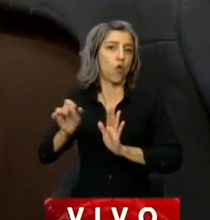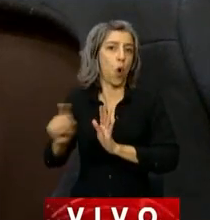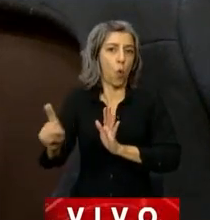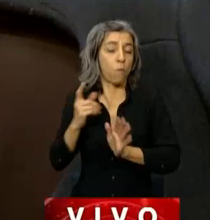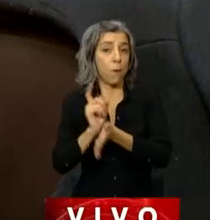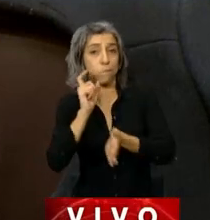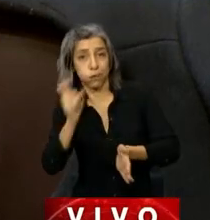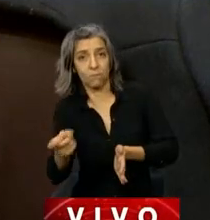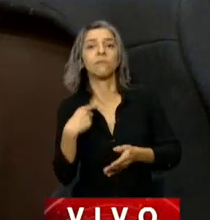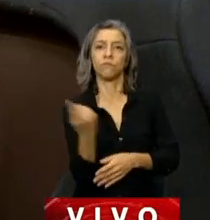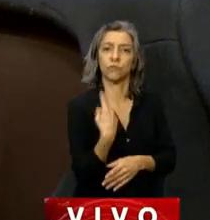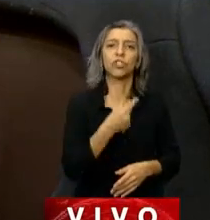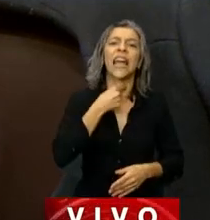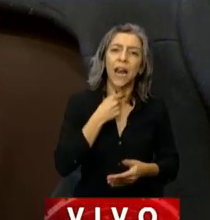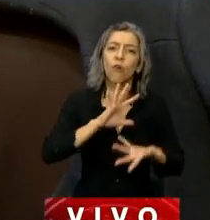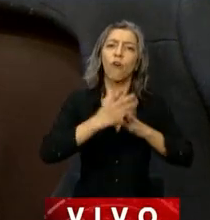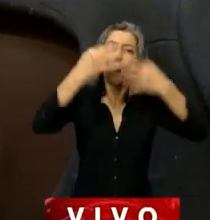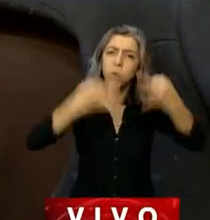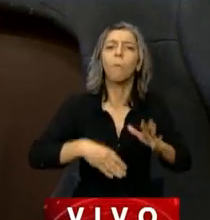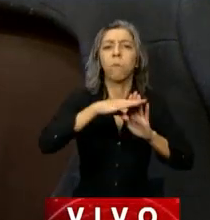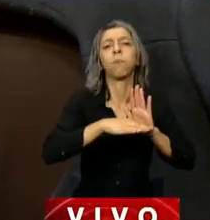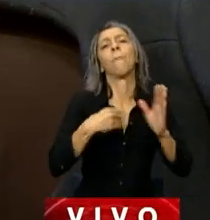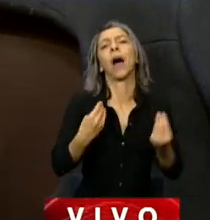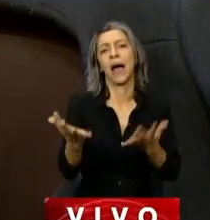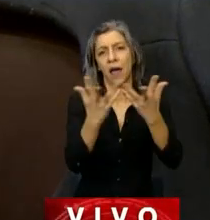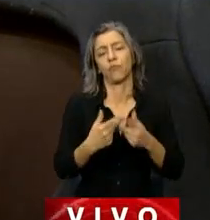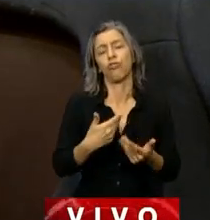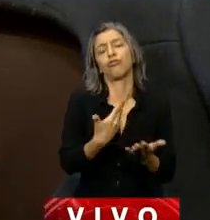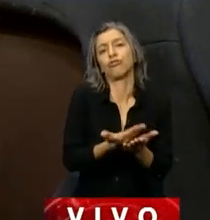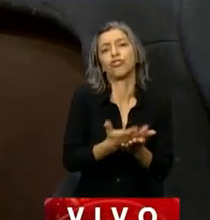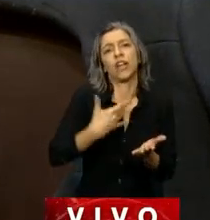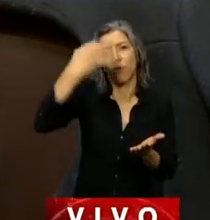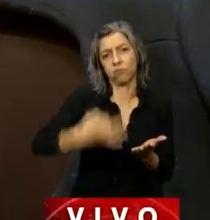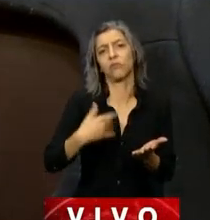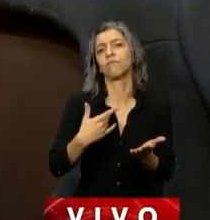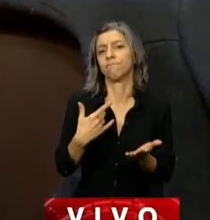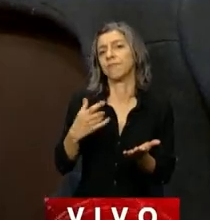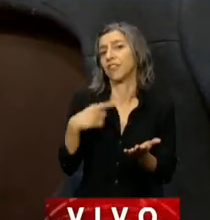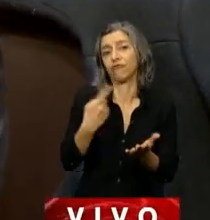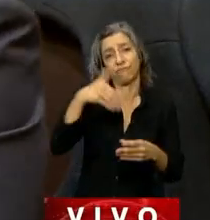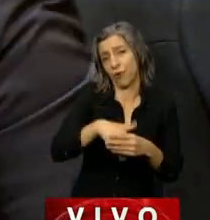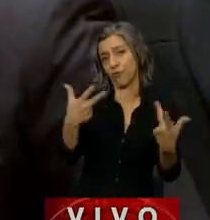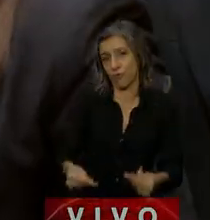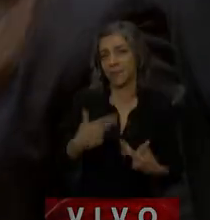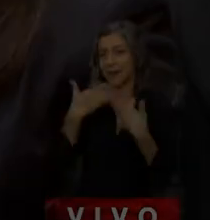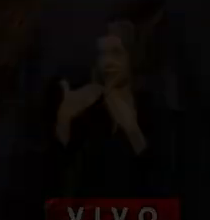para dotar de legitimidad al proceso formal de creación de leyes y es por eso que hoy no podemos acompañar este proyecto gracias gracias